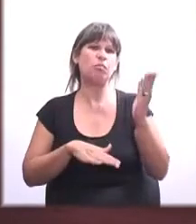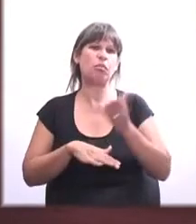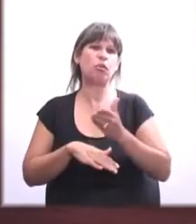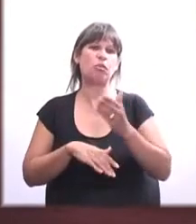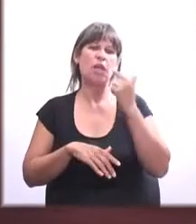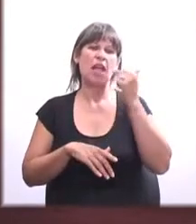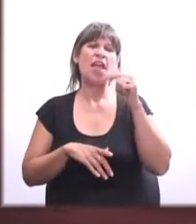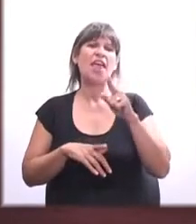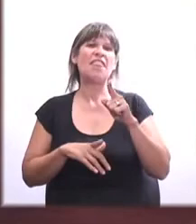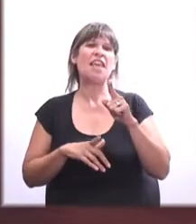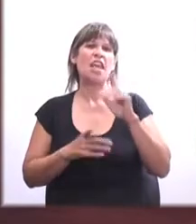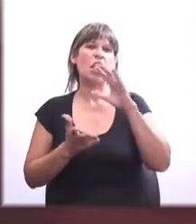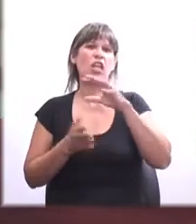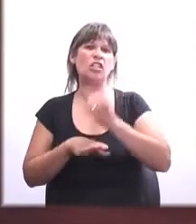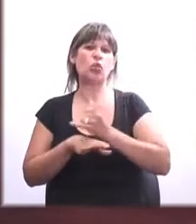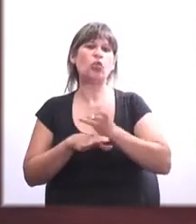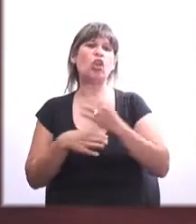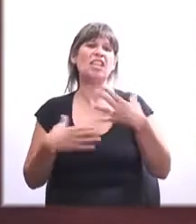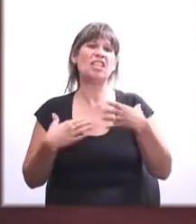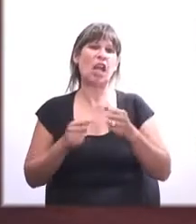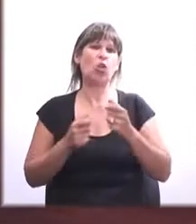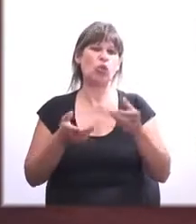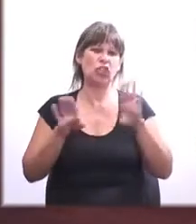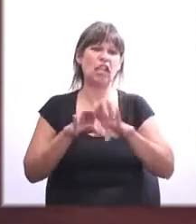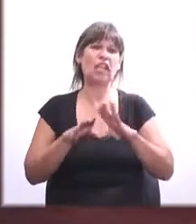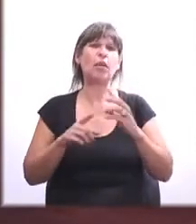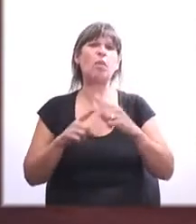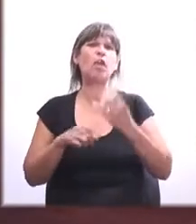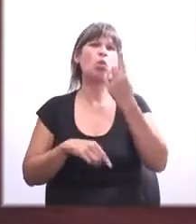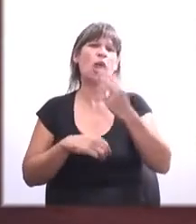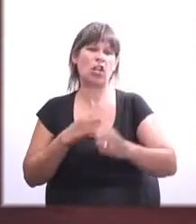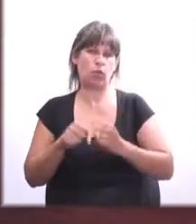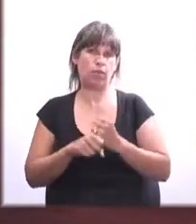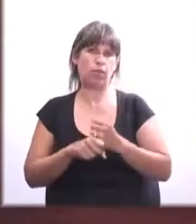Uruguay. Tema que tenemos que prestar atención, ¿no?